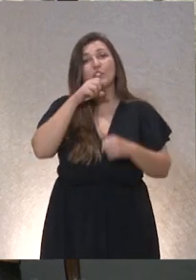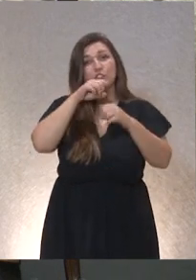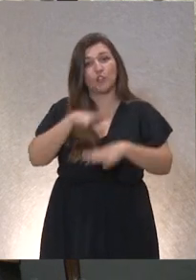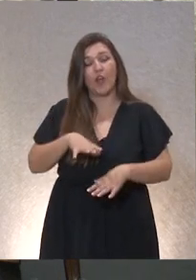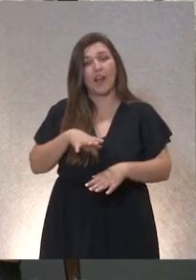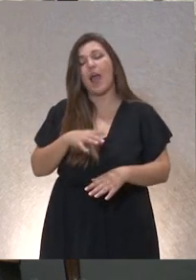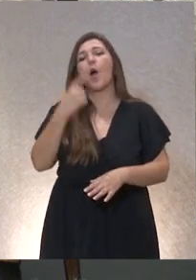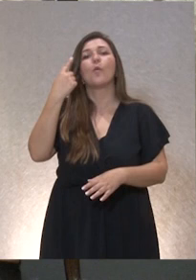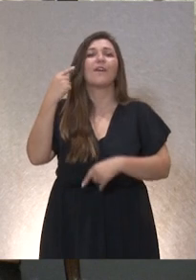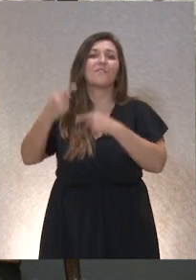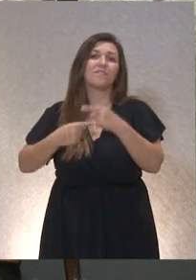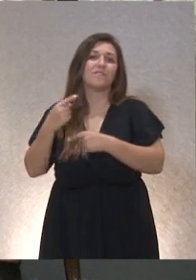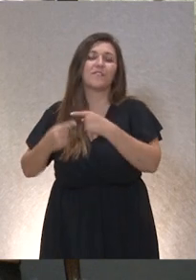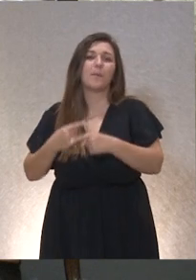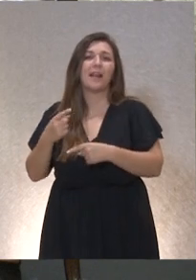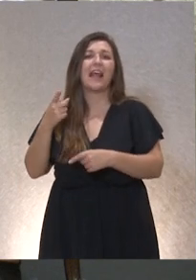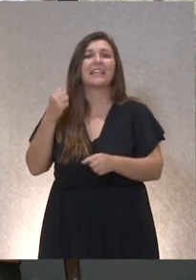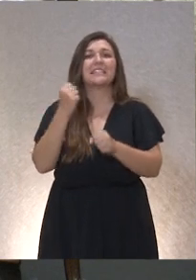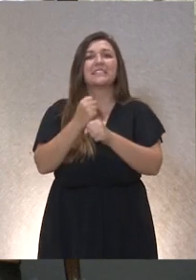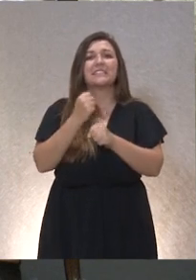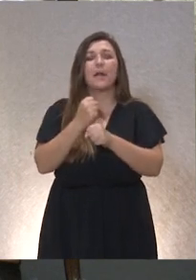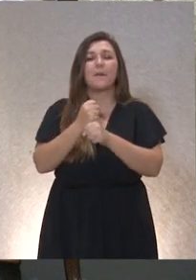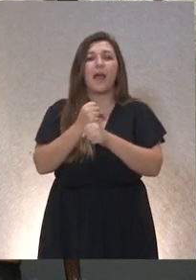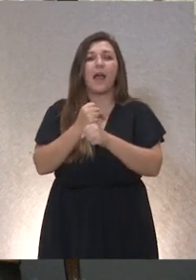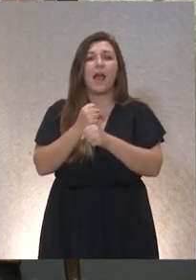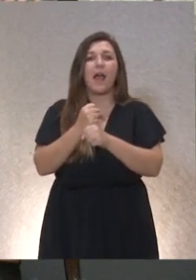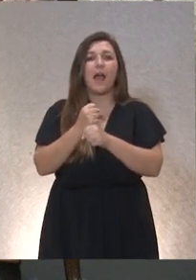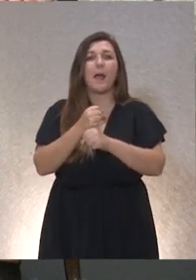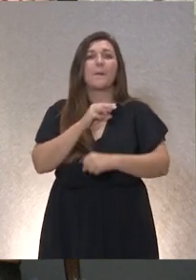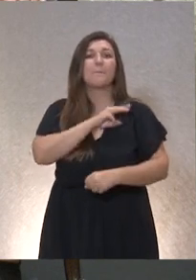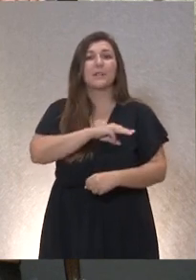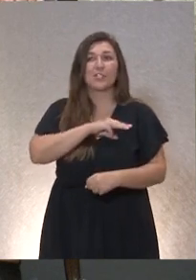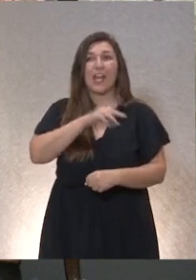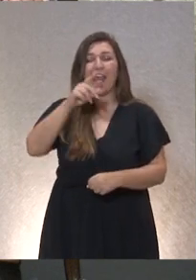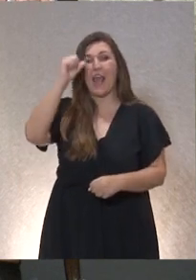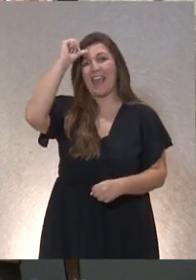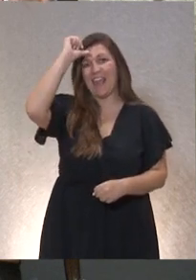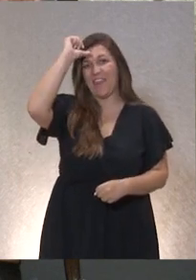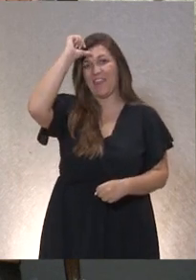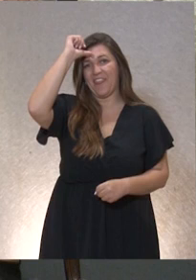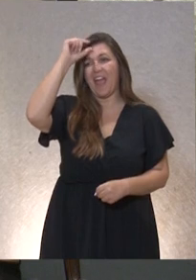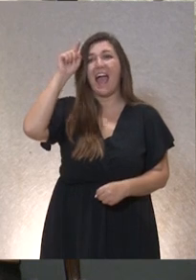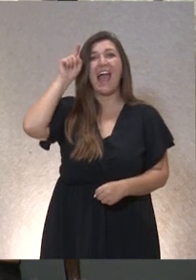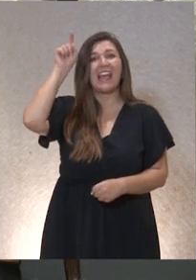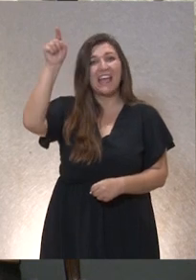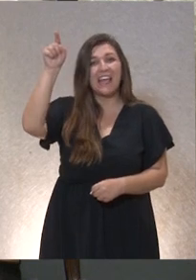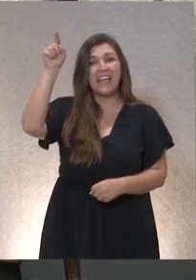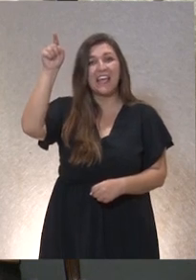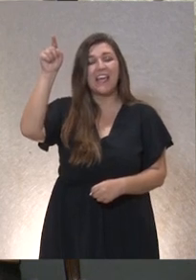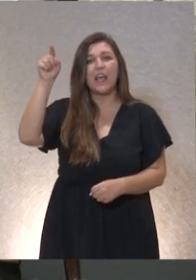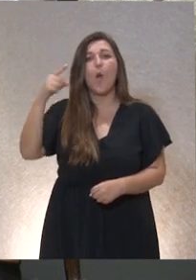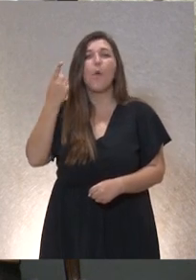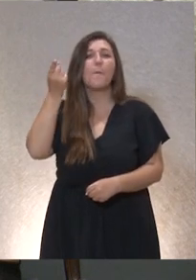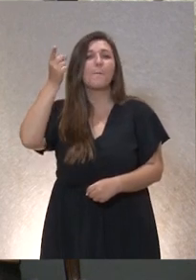la que un familiar Estuvo trabajando en misionero en en la India tuvo que soportar dos un